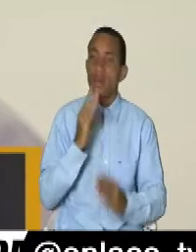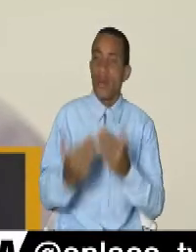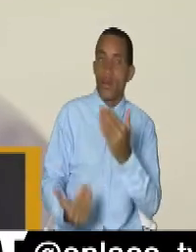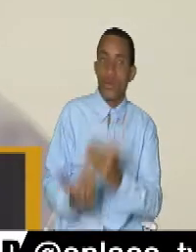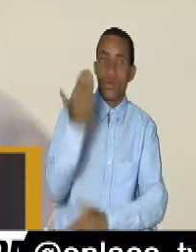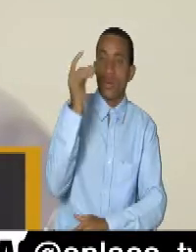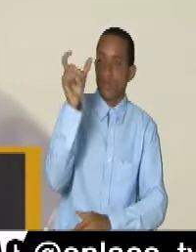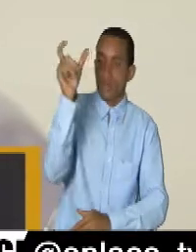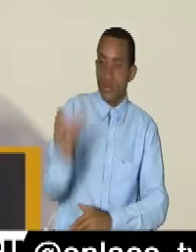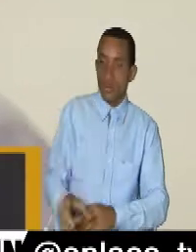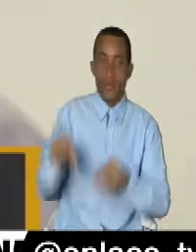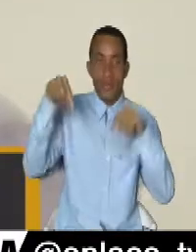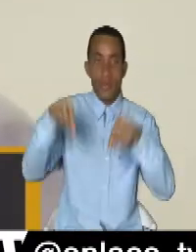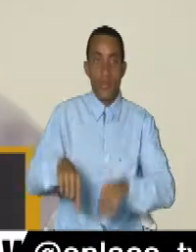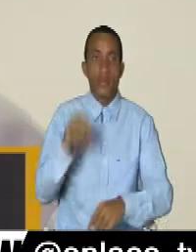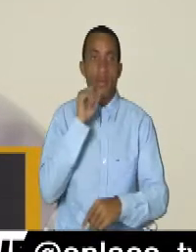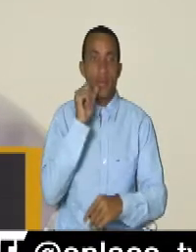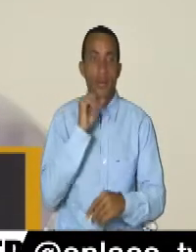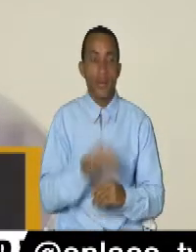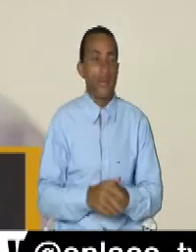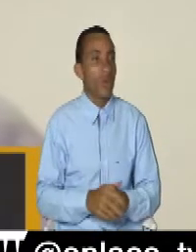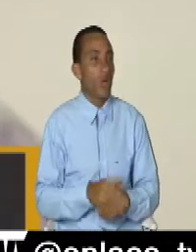Barranca Bermeja? ¿Eso se dan por meritocracia?